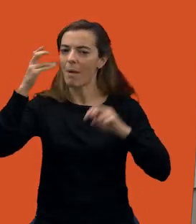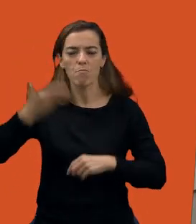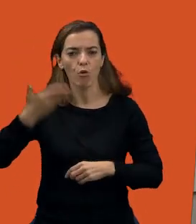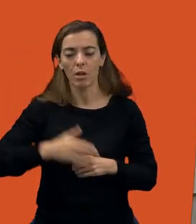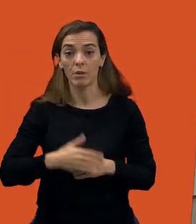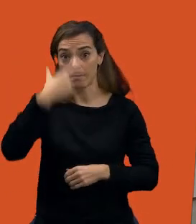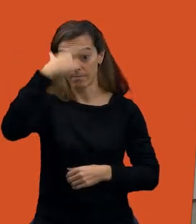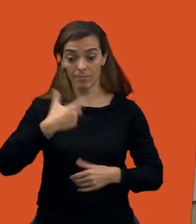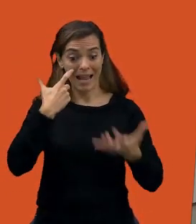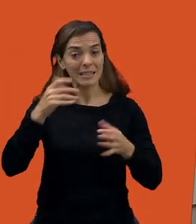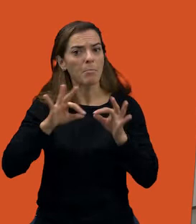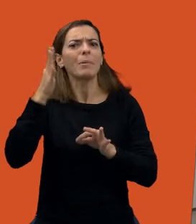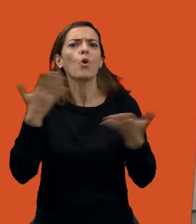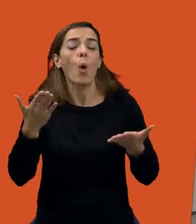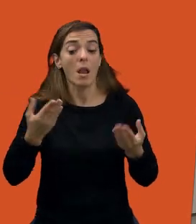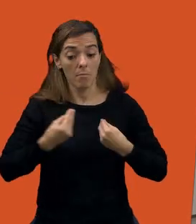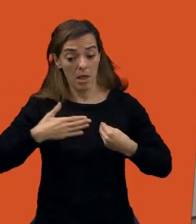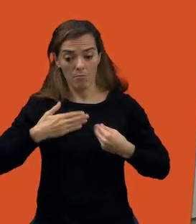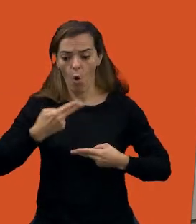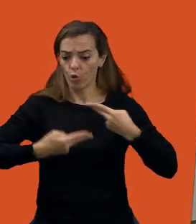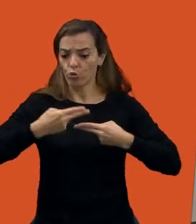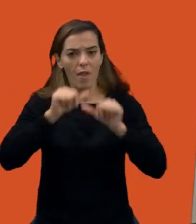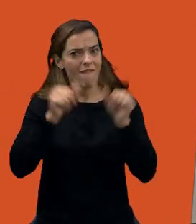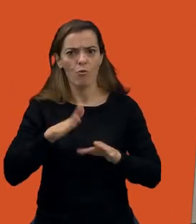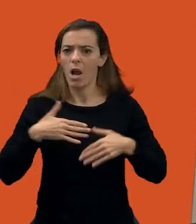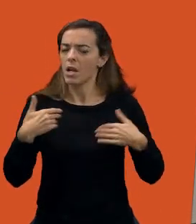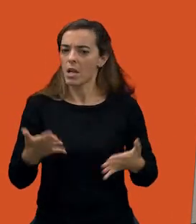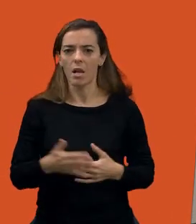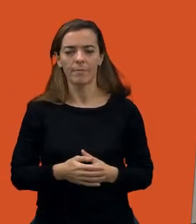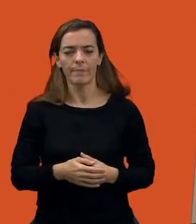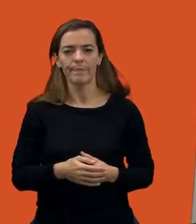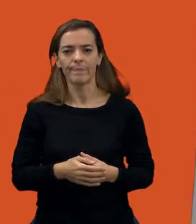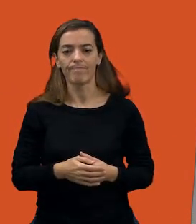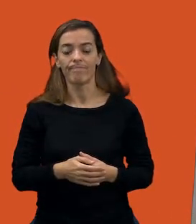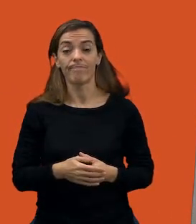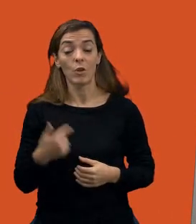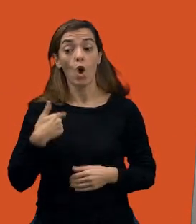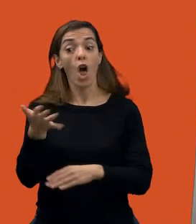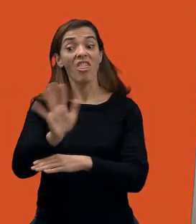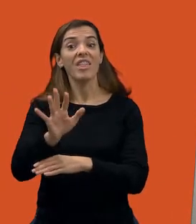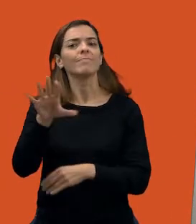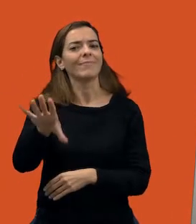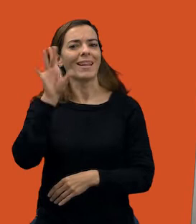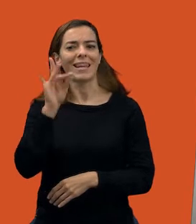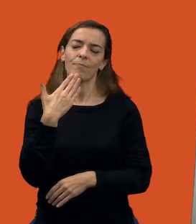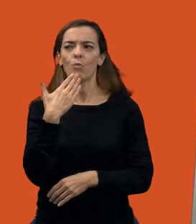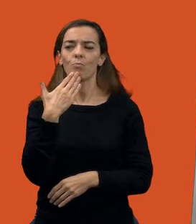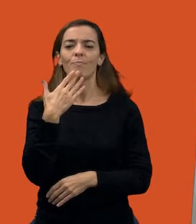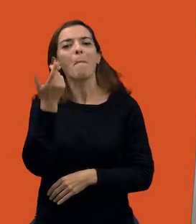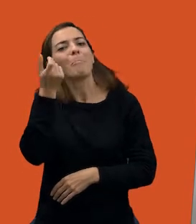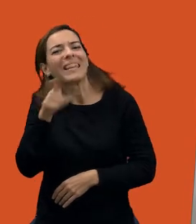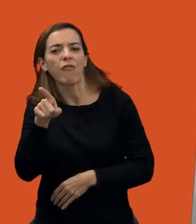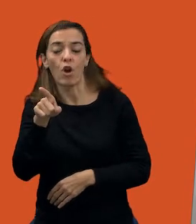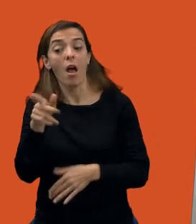de los privilegios de un artista es poder construir su vida como uno quiera. Elegí el cine para, como una metáfora,